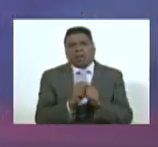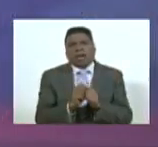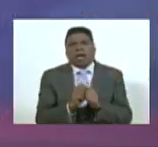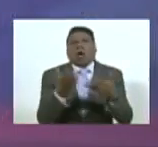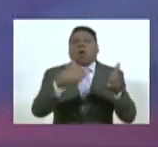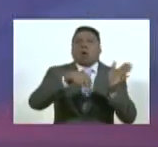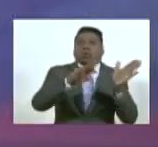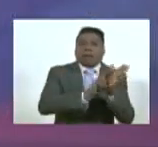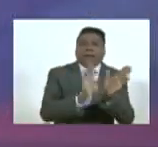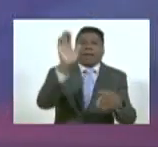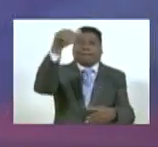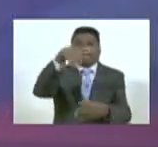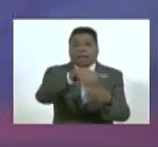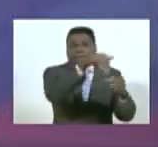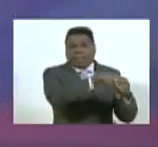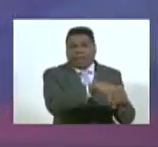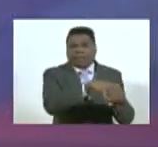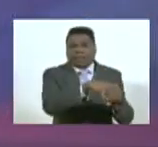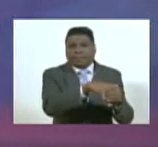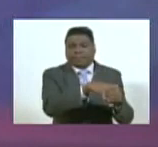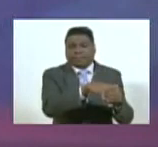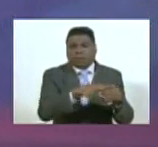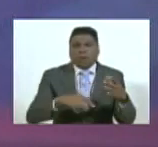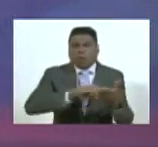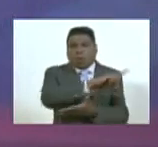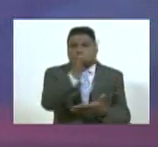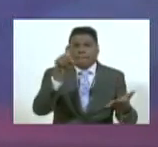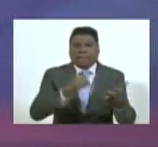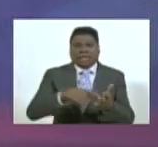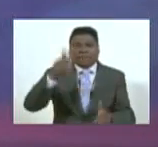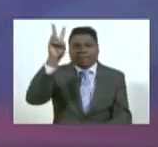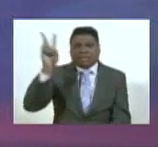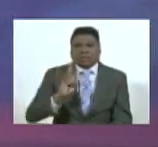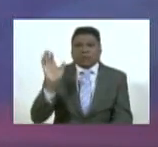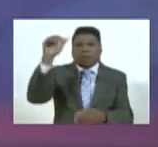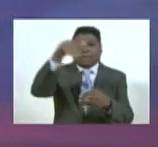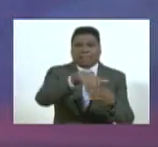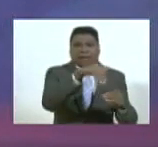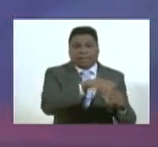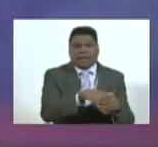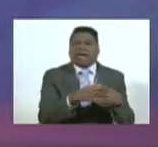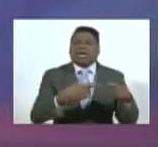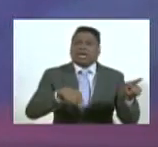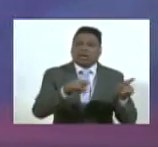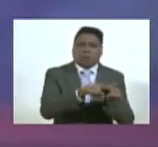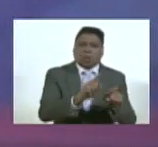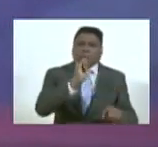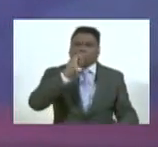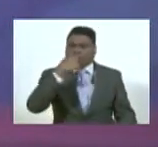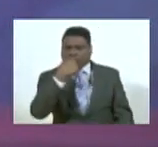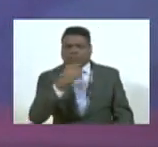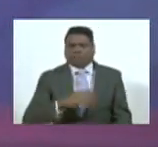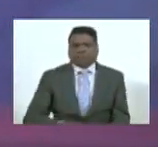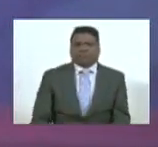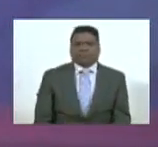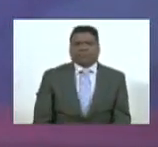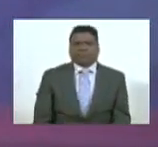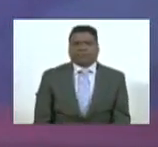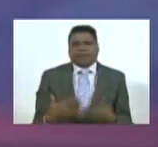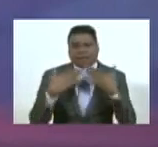un referéndum nacional, igual bajo ese mecanismo de voto universal, directo y secreto. Muchas